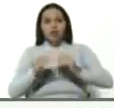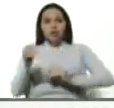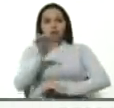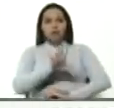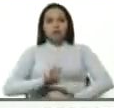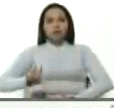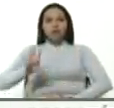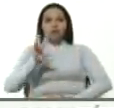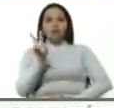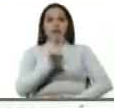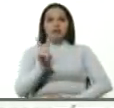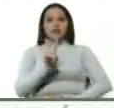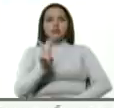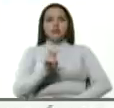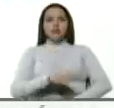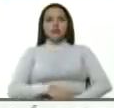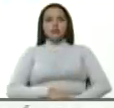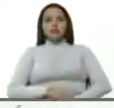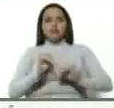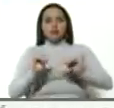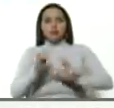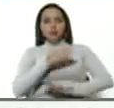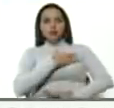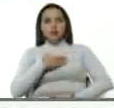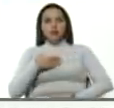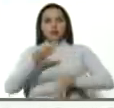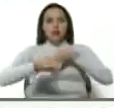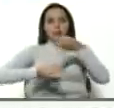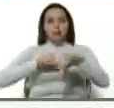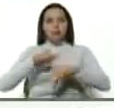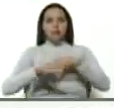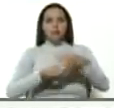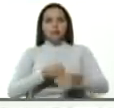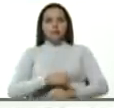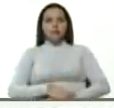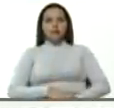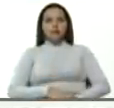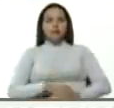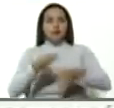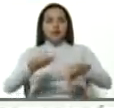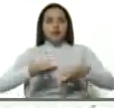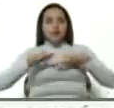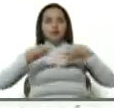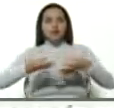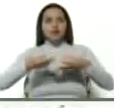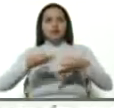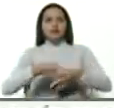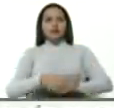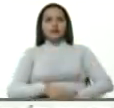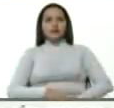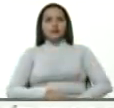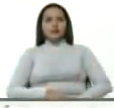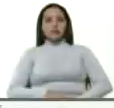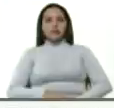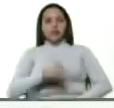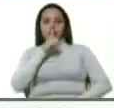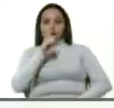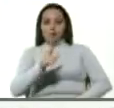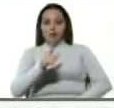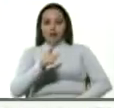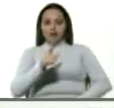nacional, donde yo quiero destacar siempre el mal ejemplo del